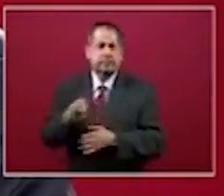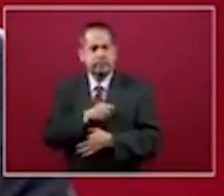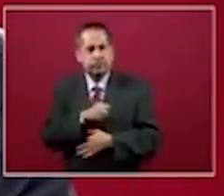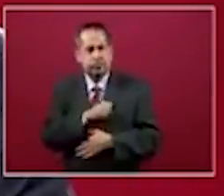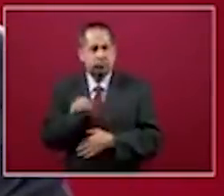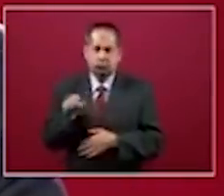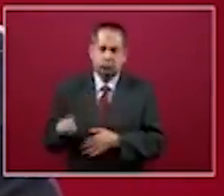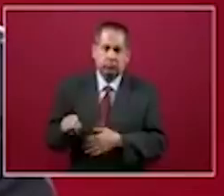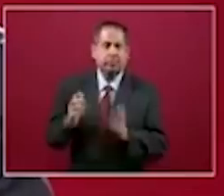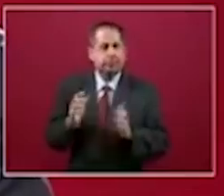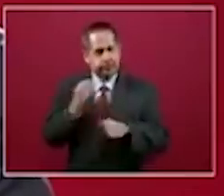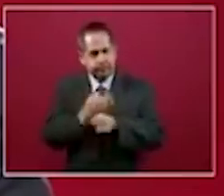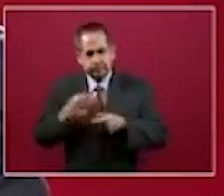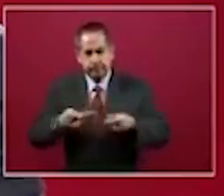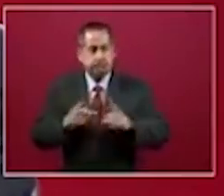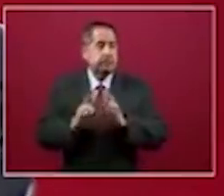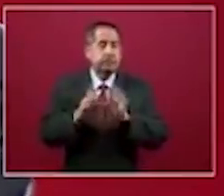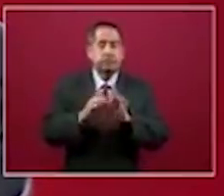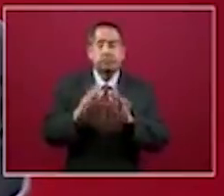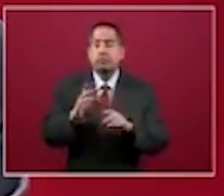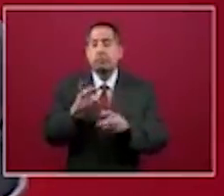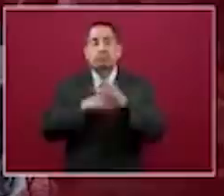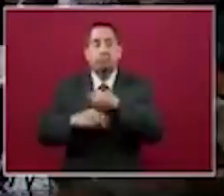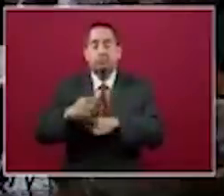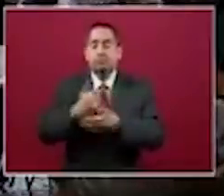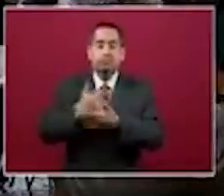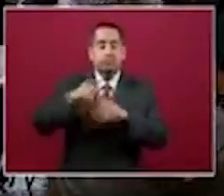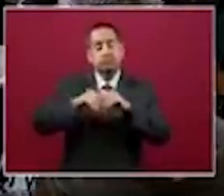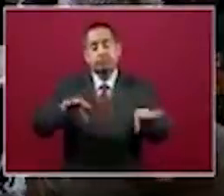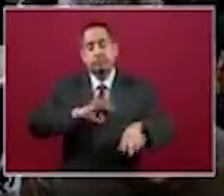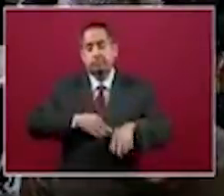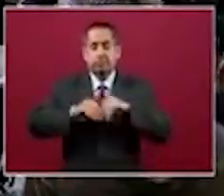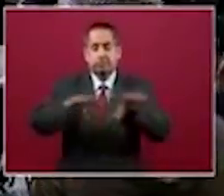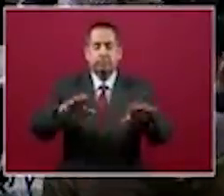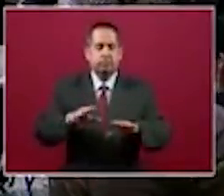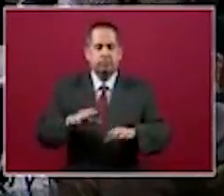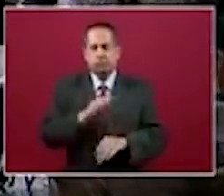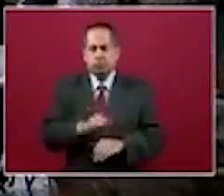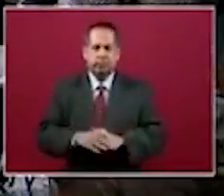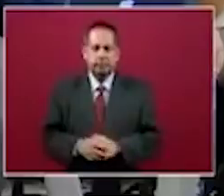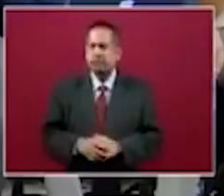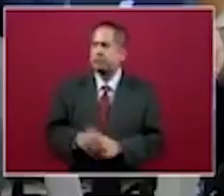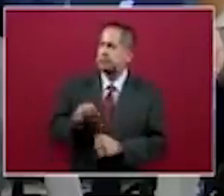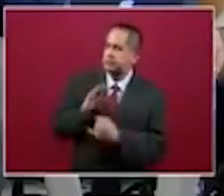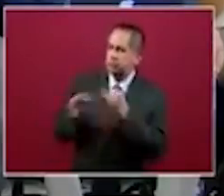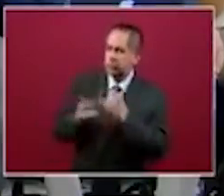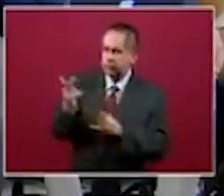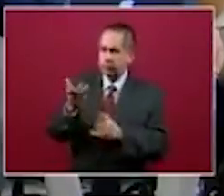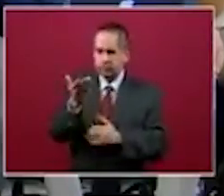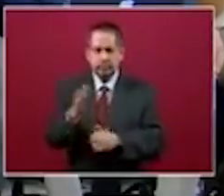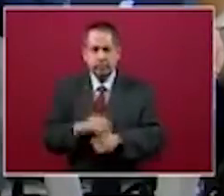Y estamos preparados para cualquier contingencia. Okay. Y una última pregunta, presidente, si me lo